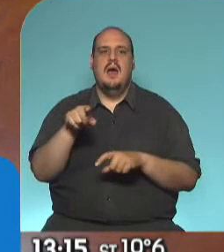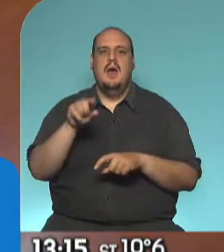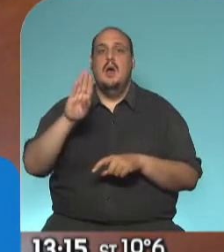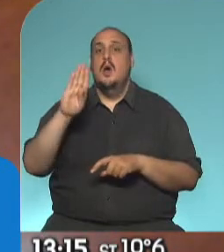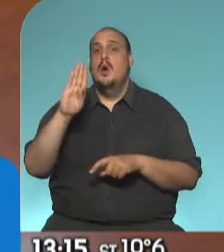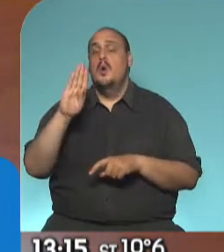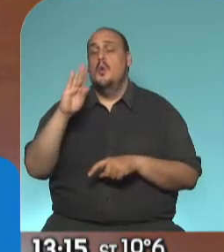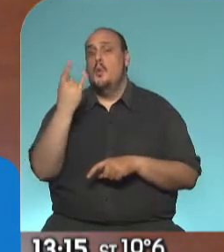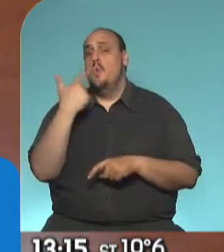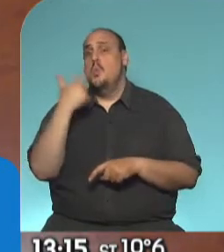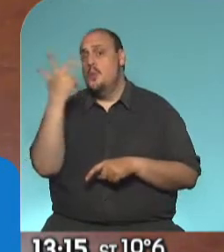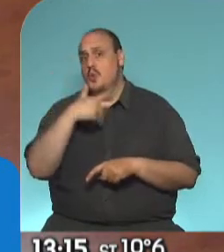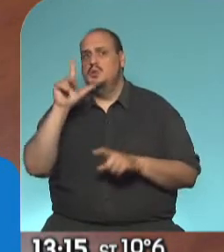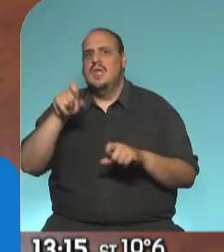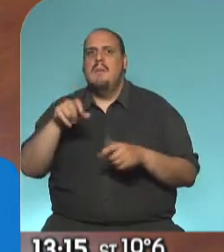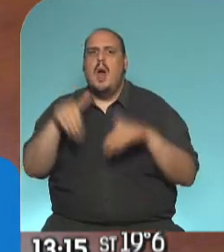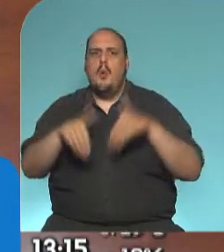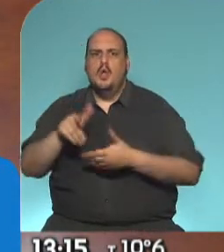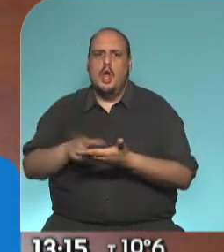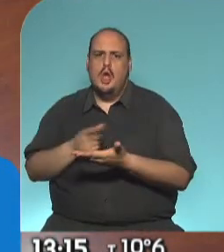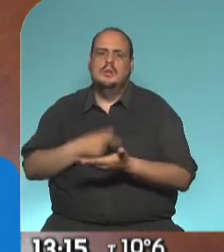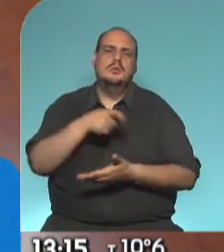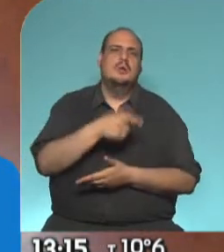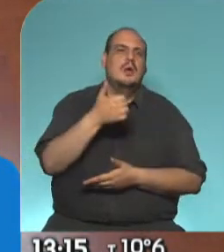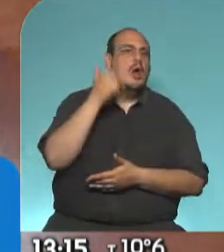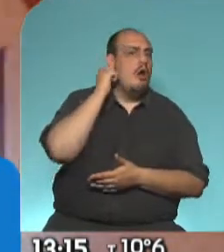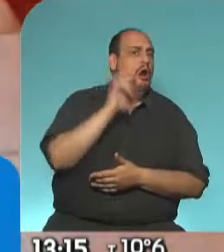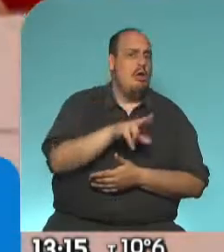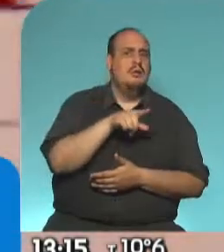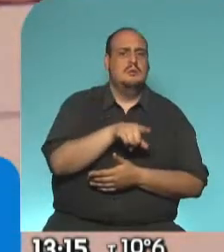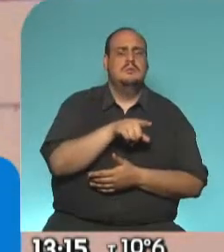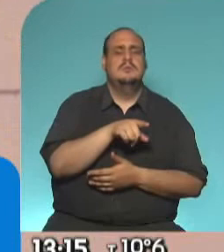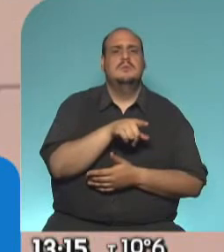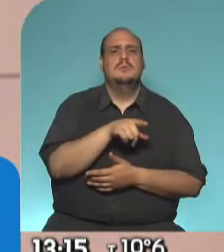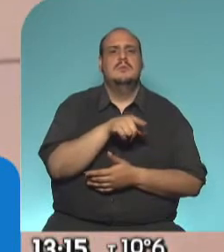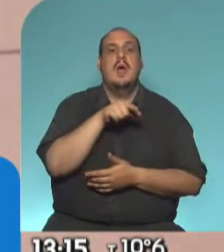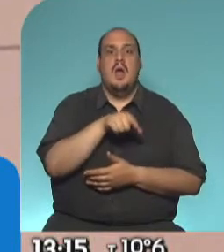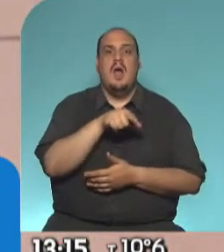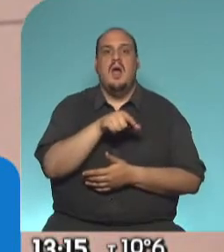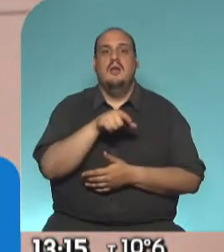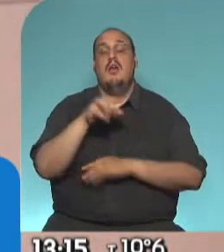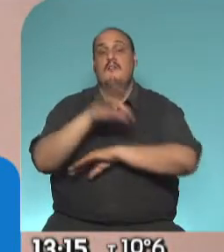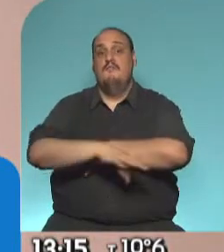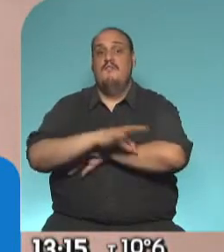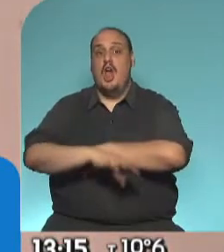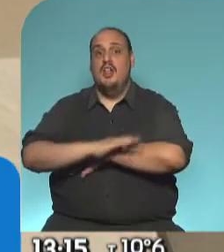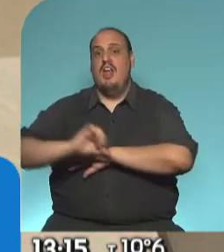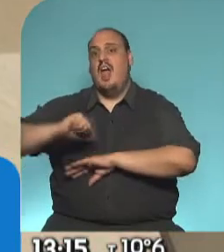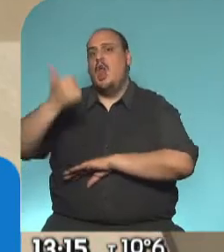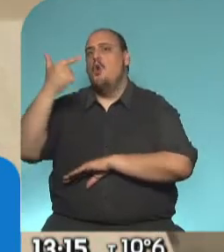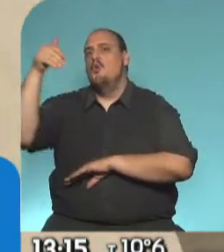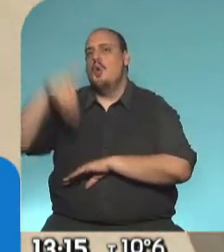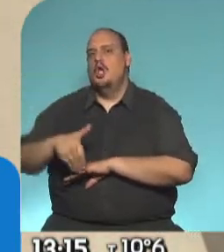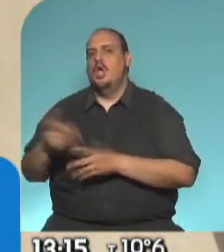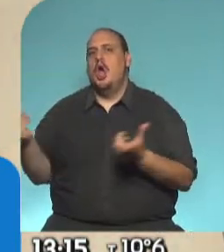conteo de Bush y el conteo final. Y Al Gore, Bush contra Gore, ¿no? Efectivamente, que terminó ganando el estado de Florida por un voto de la Corte Suprema,